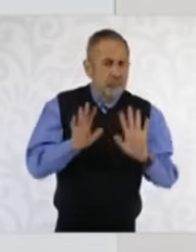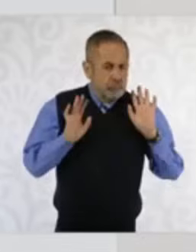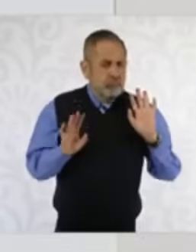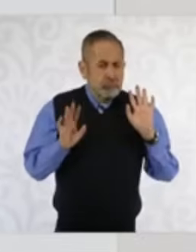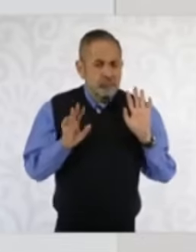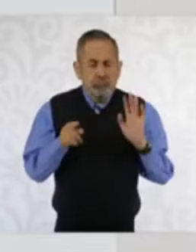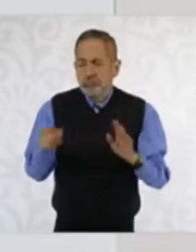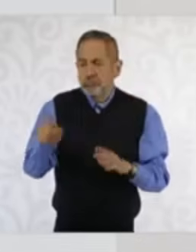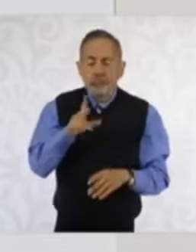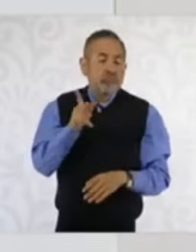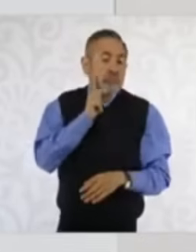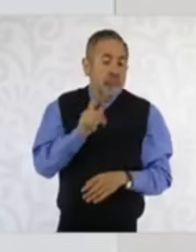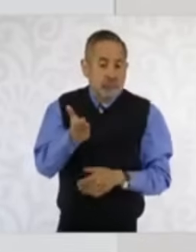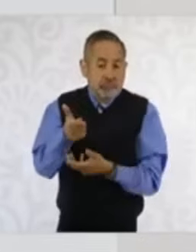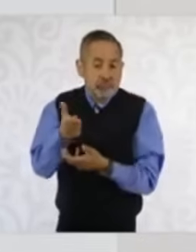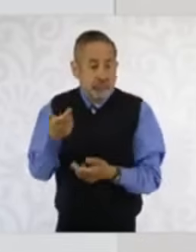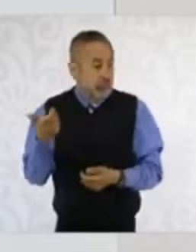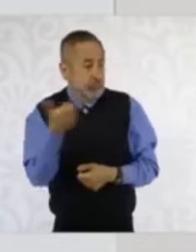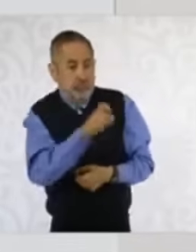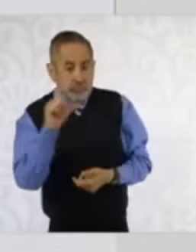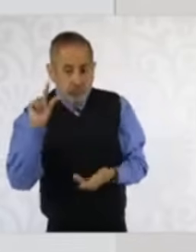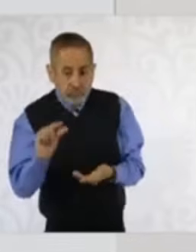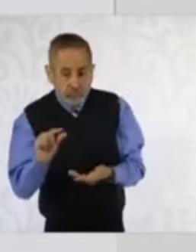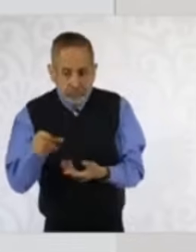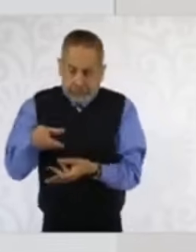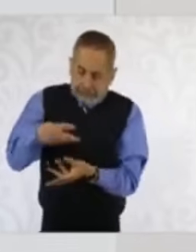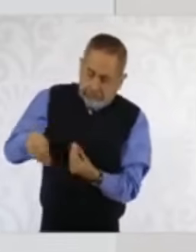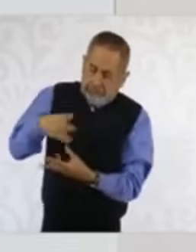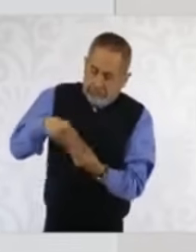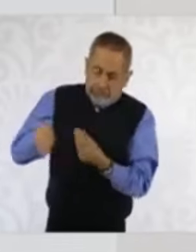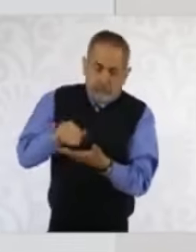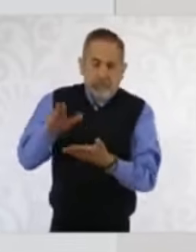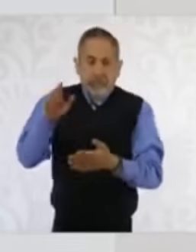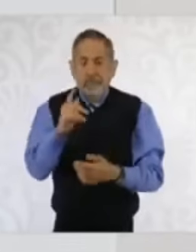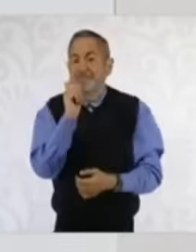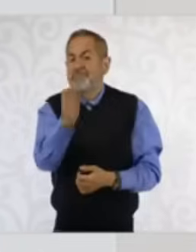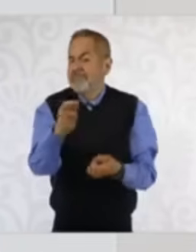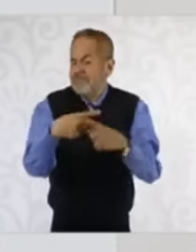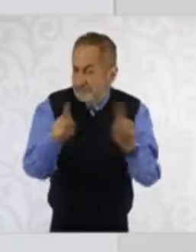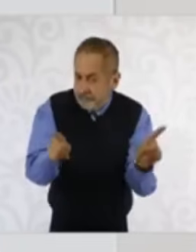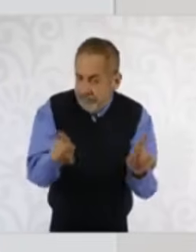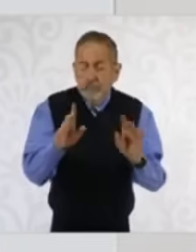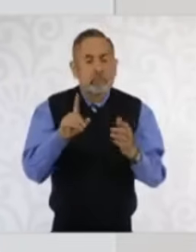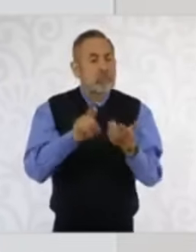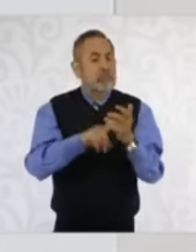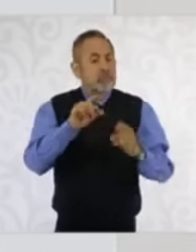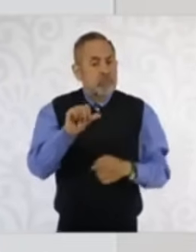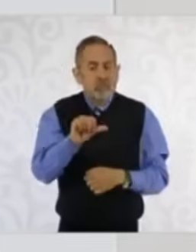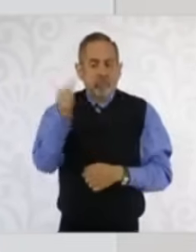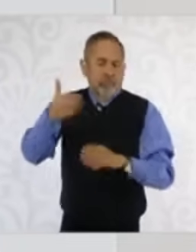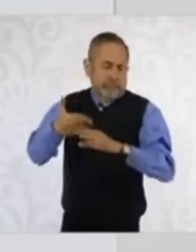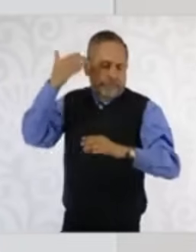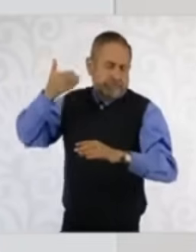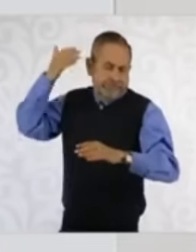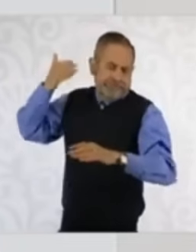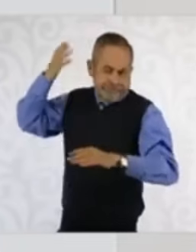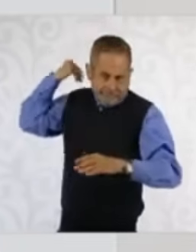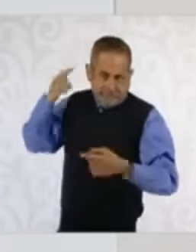Y eso va a permitir, pues, también seguir ayudando a Pemex. Eso no significa, porque es distinto a lo que ha ocurrido en otros